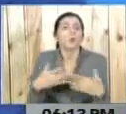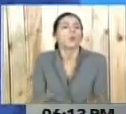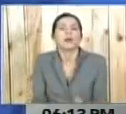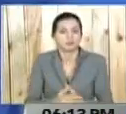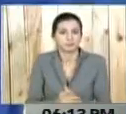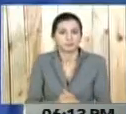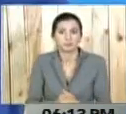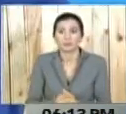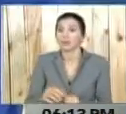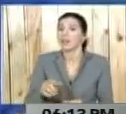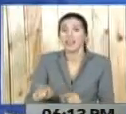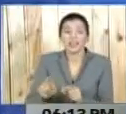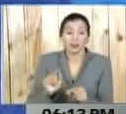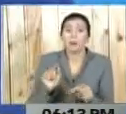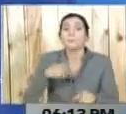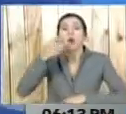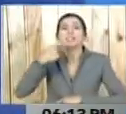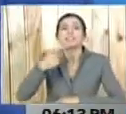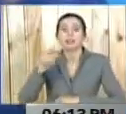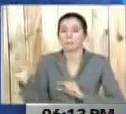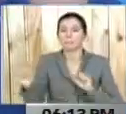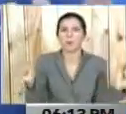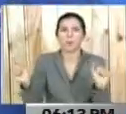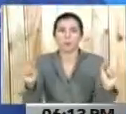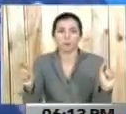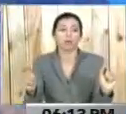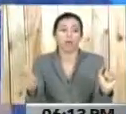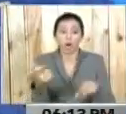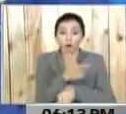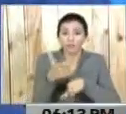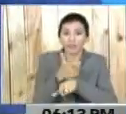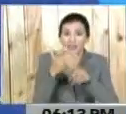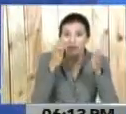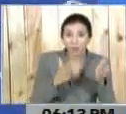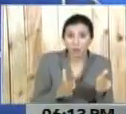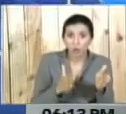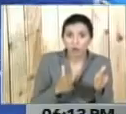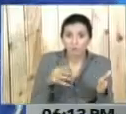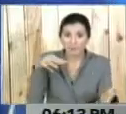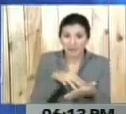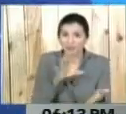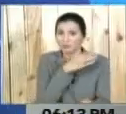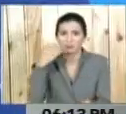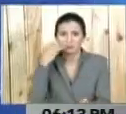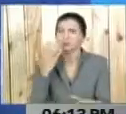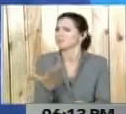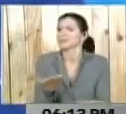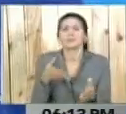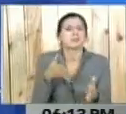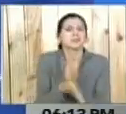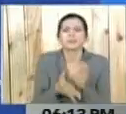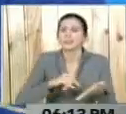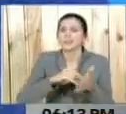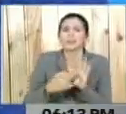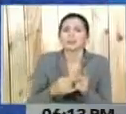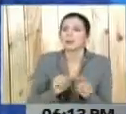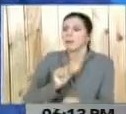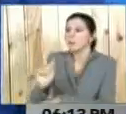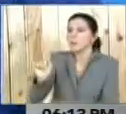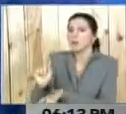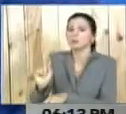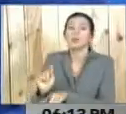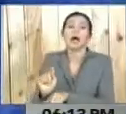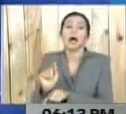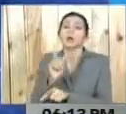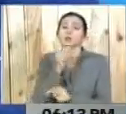el tirapiedrismo político. Es decir, lo que hizo hoy el gobernador Enrique Capriles no se corresponde más sino precisamente con el tirapiedrismo político. Es decir, tiro la